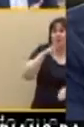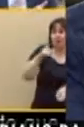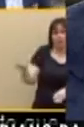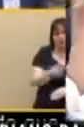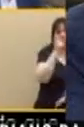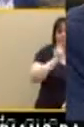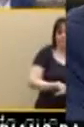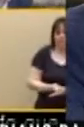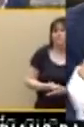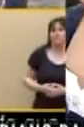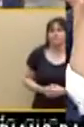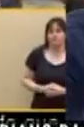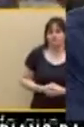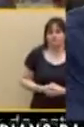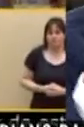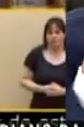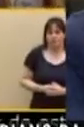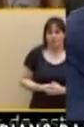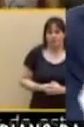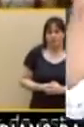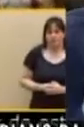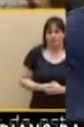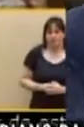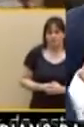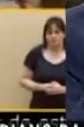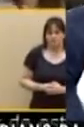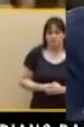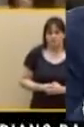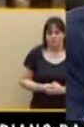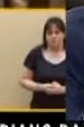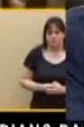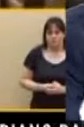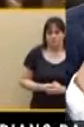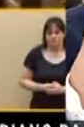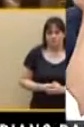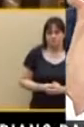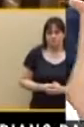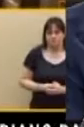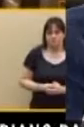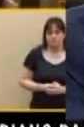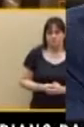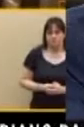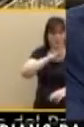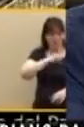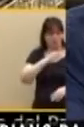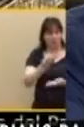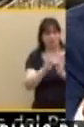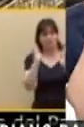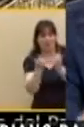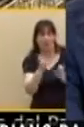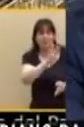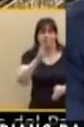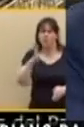en potencial podría ocurrir se dice se diría podría ya lo estaba constantemente porque la inmensa mayor parte de las acusaciones